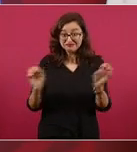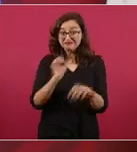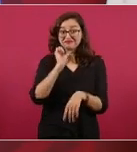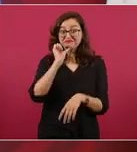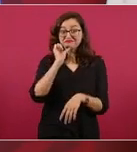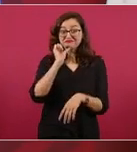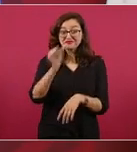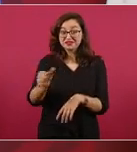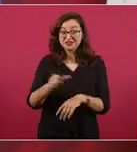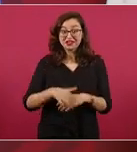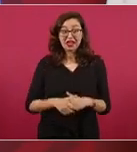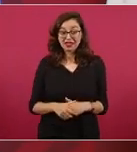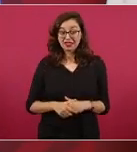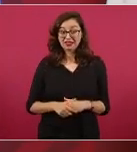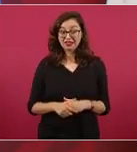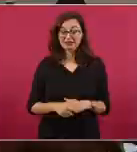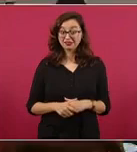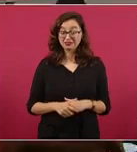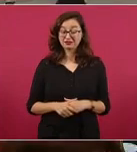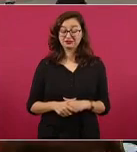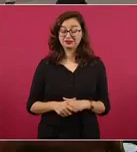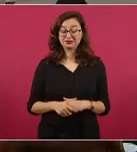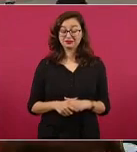se usó el hotel de